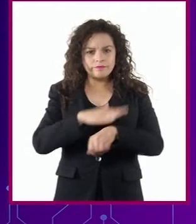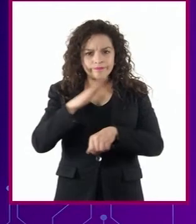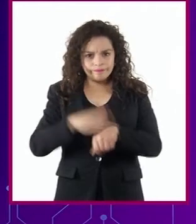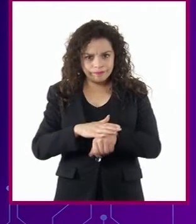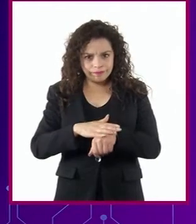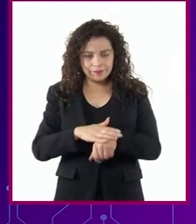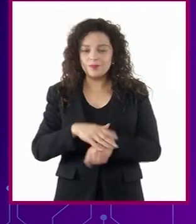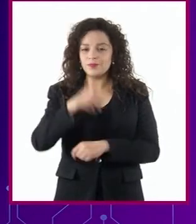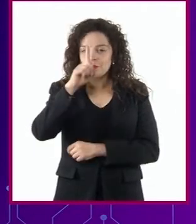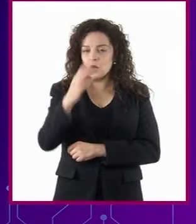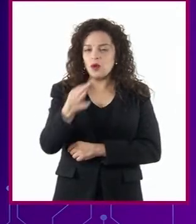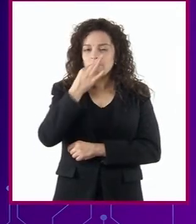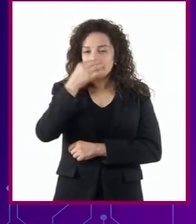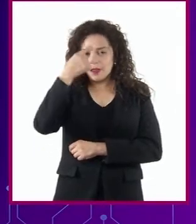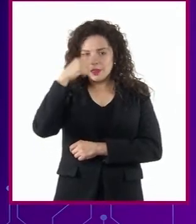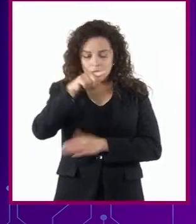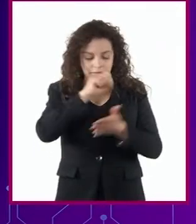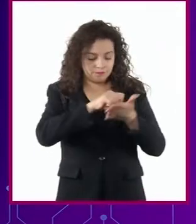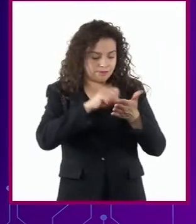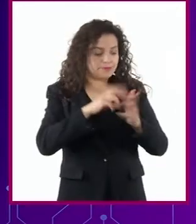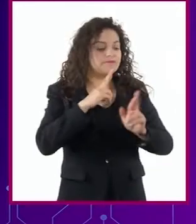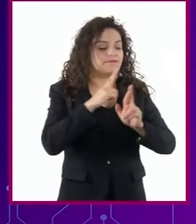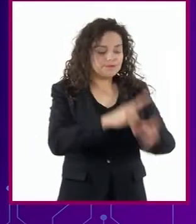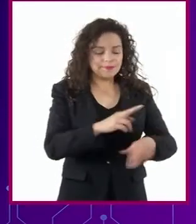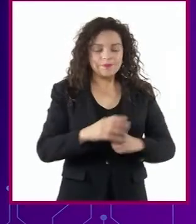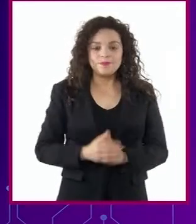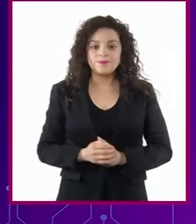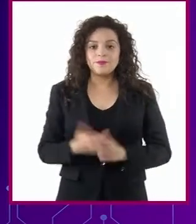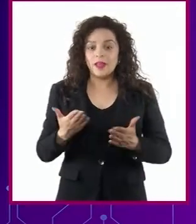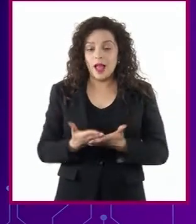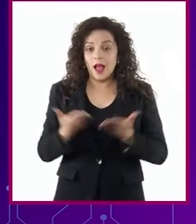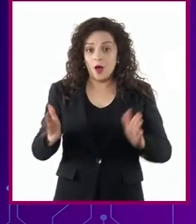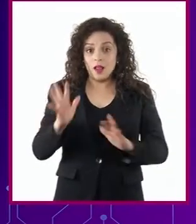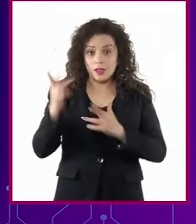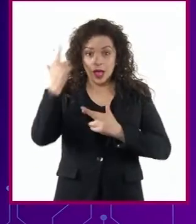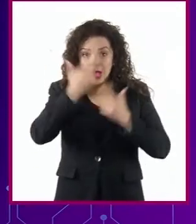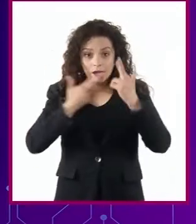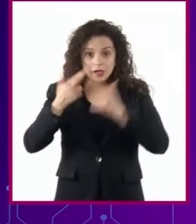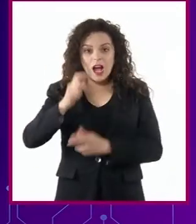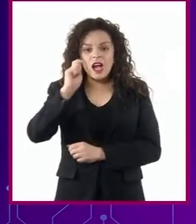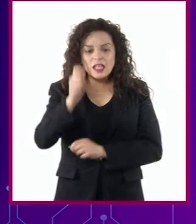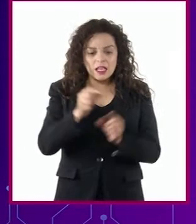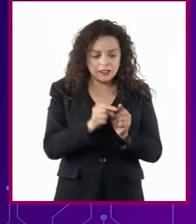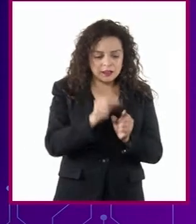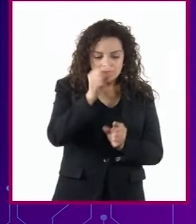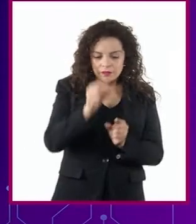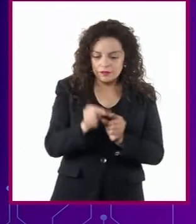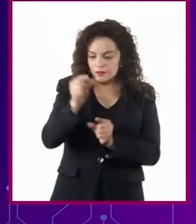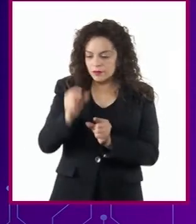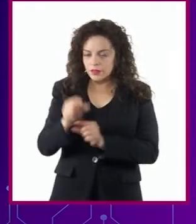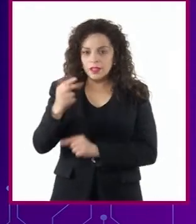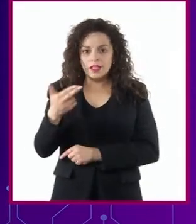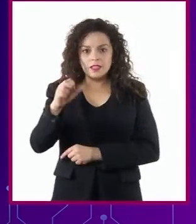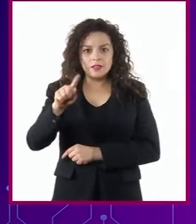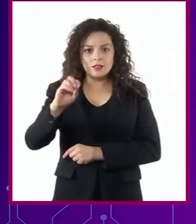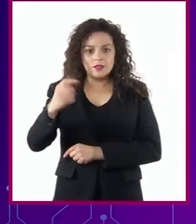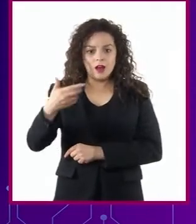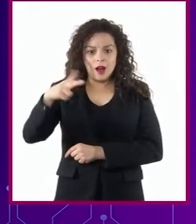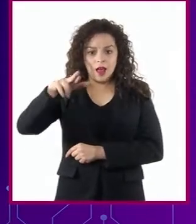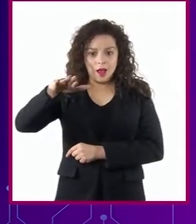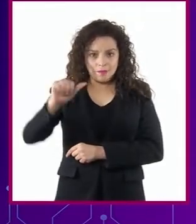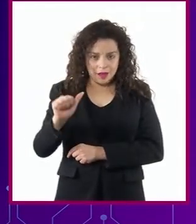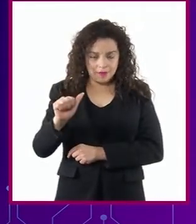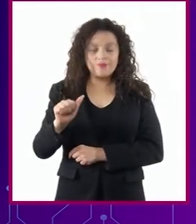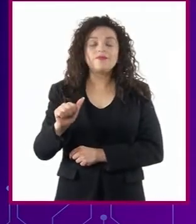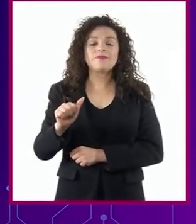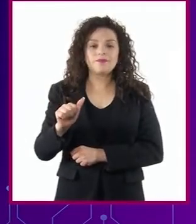responderla. Ahora bien, una vez revisado lo que significan las barras del histograma, los intervalos en la base de estas y